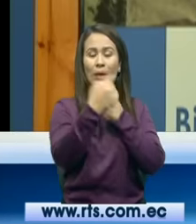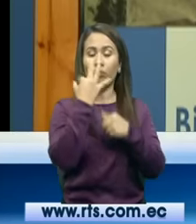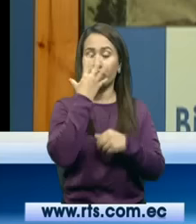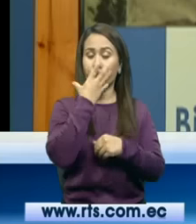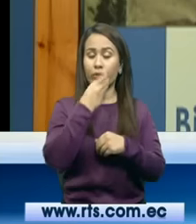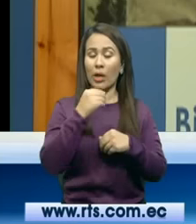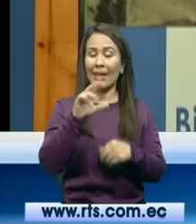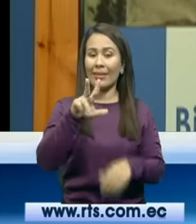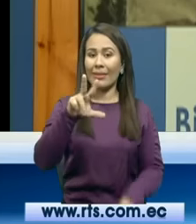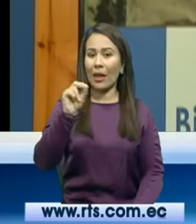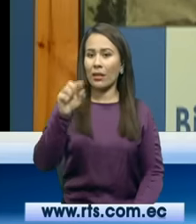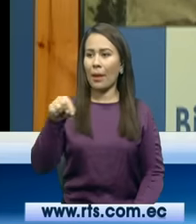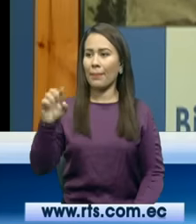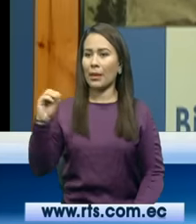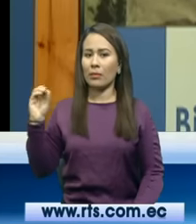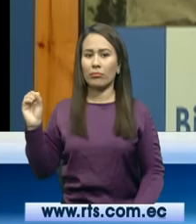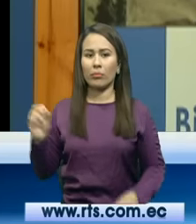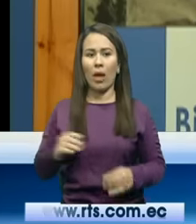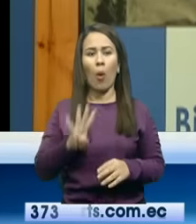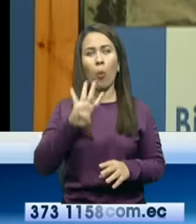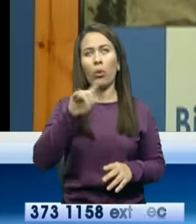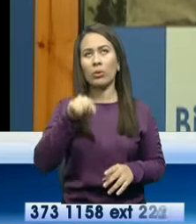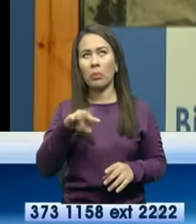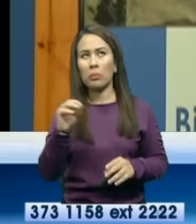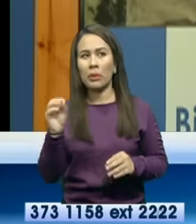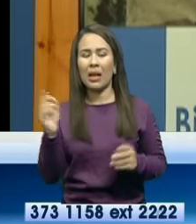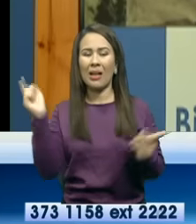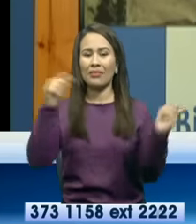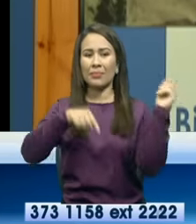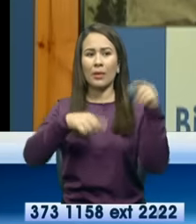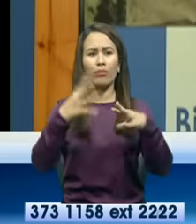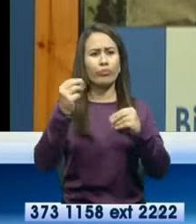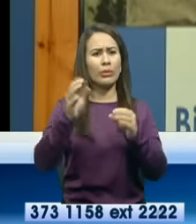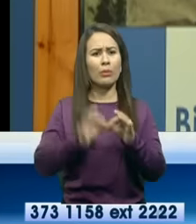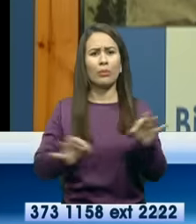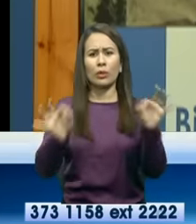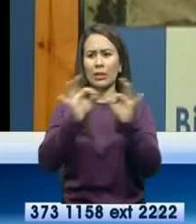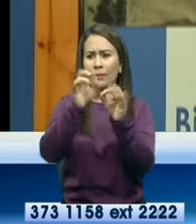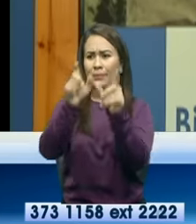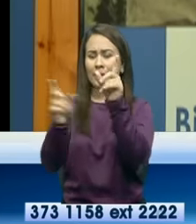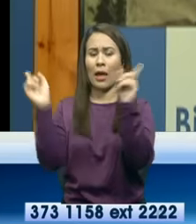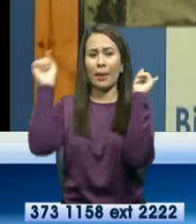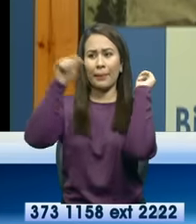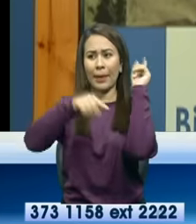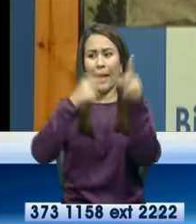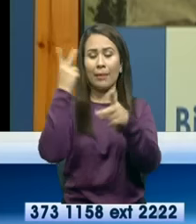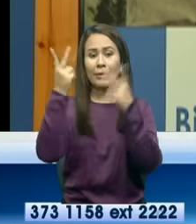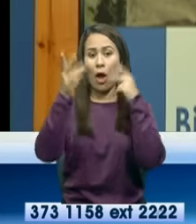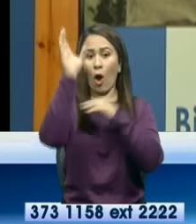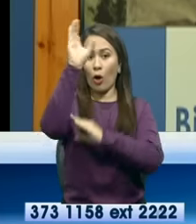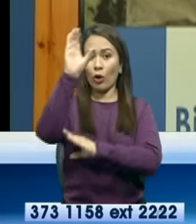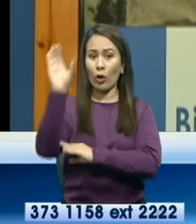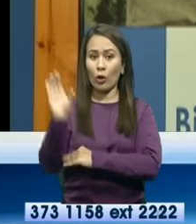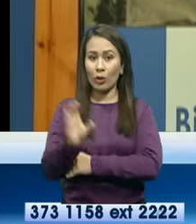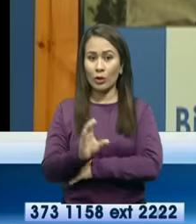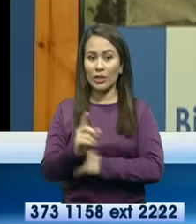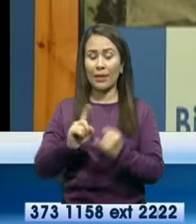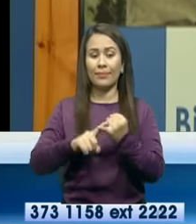4.939 metros y alberga los tres pisos climáticos muy importantes, que es la parte de la costa, la parte